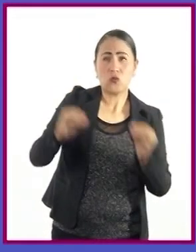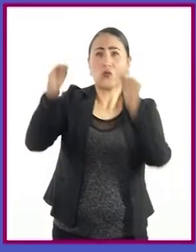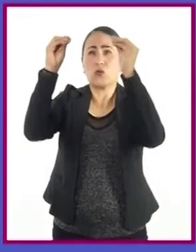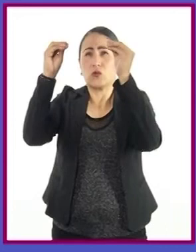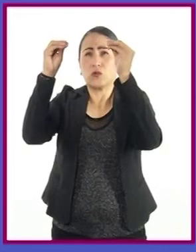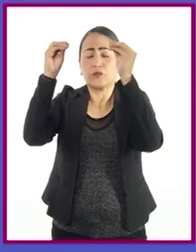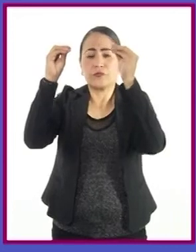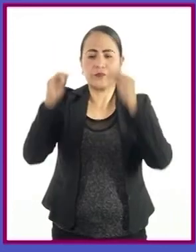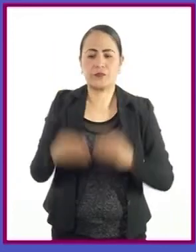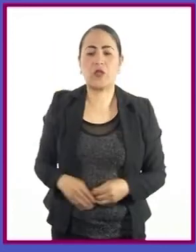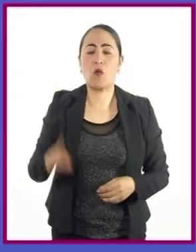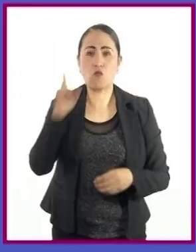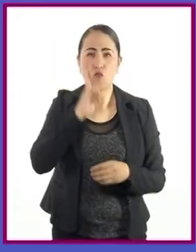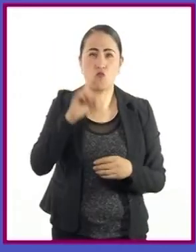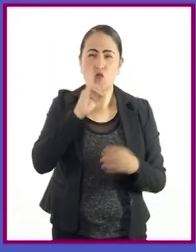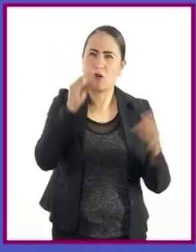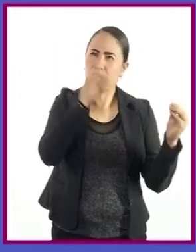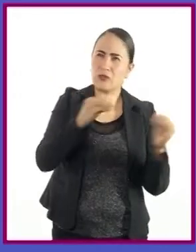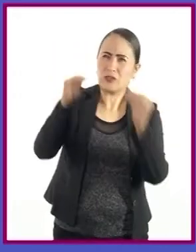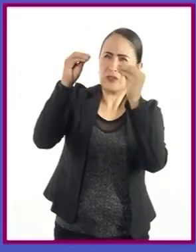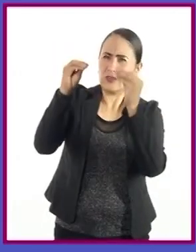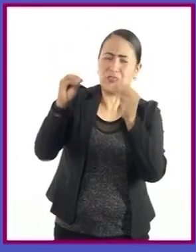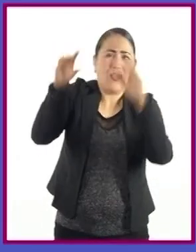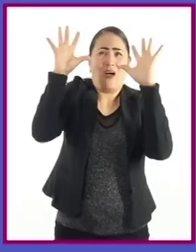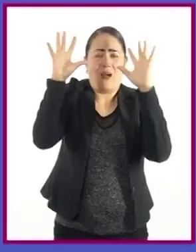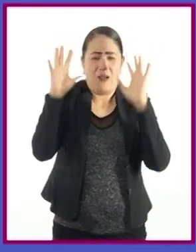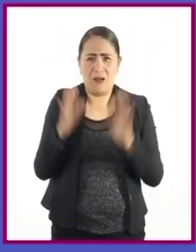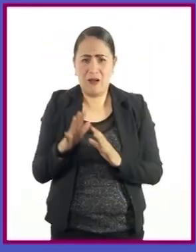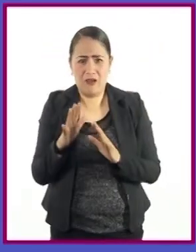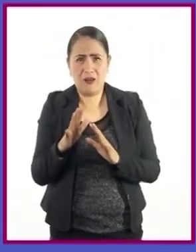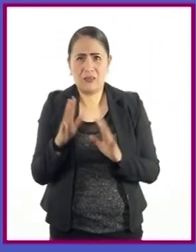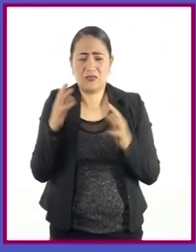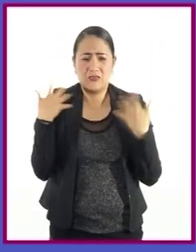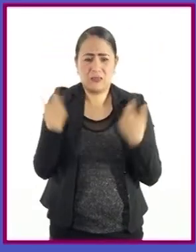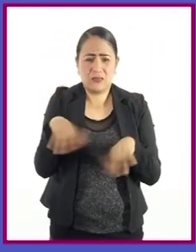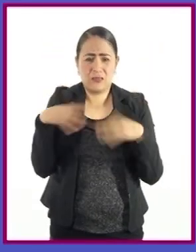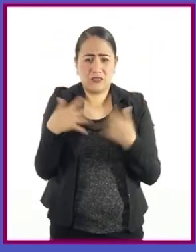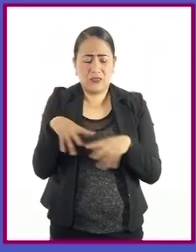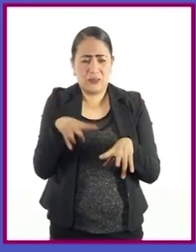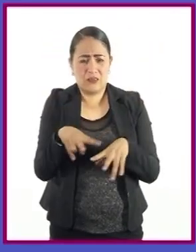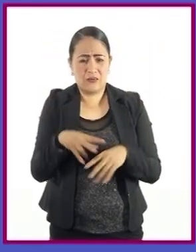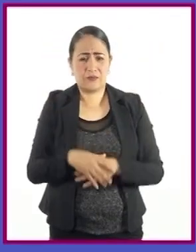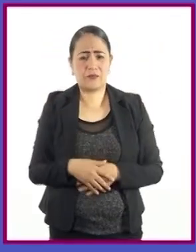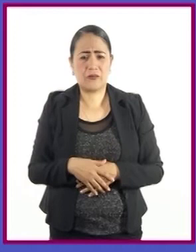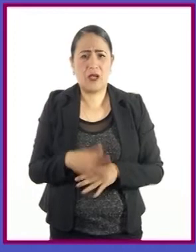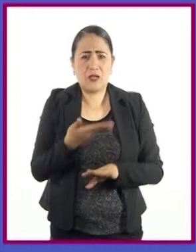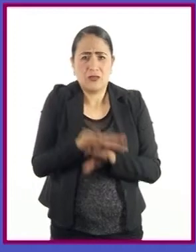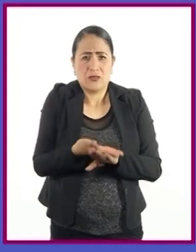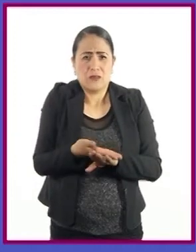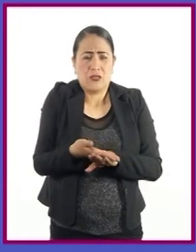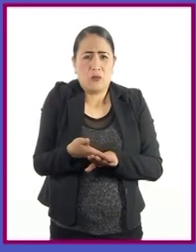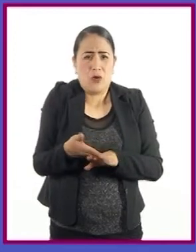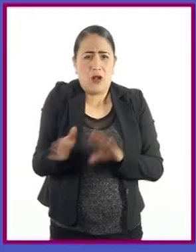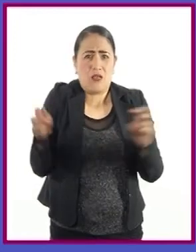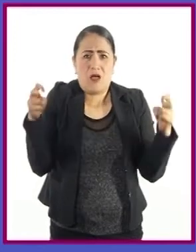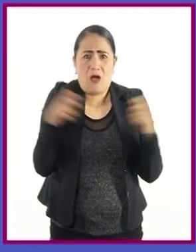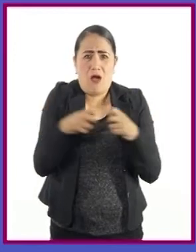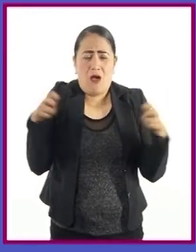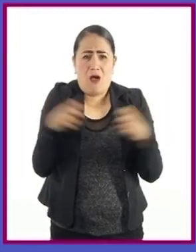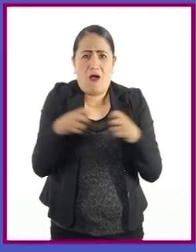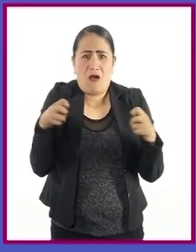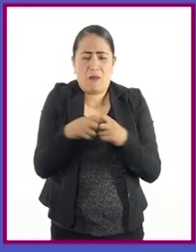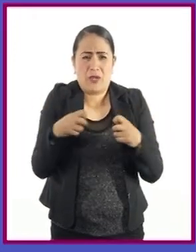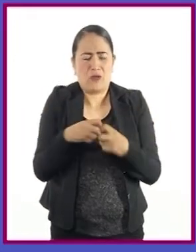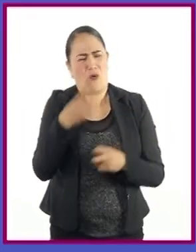La sirvienta lo levantó, pero enseguida lo dejó caer y se quedó mirando a aquel, lívida y temblando. Sin saber por